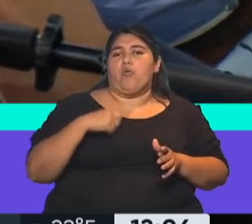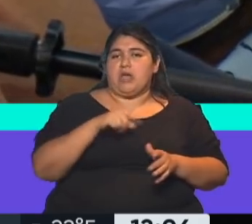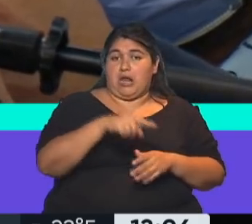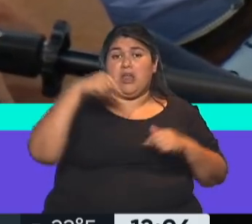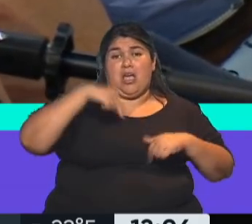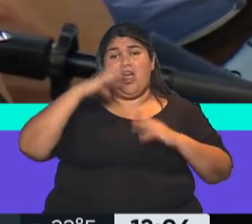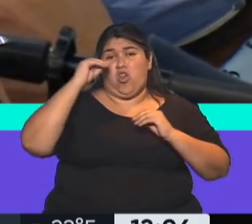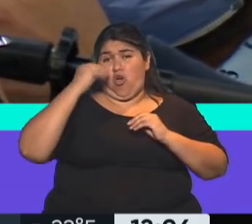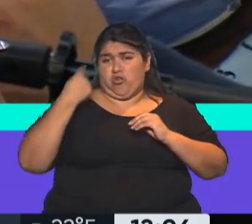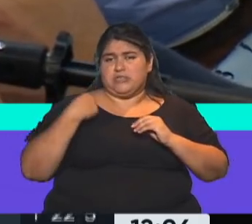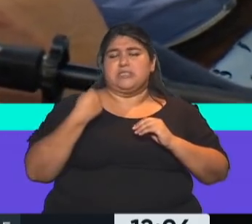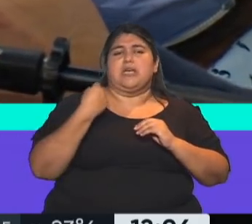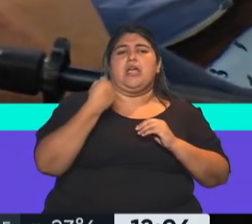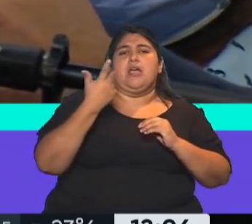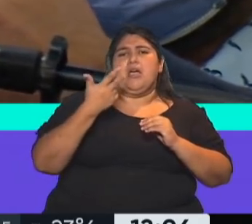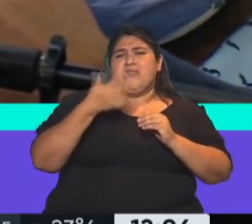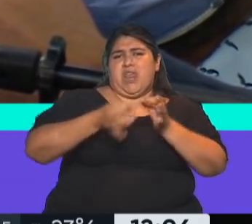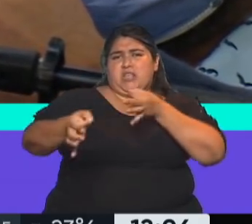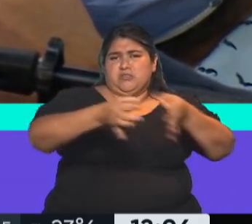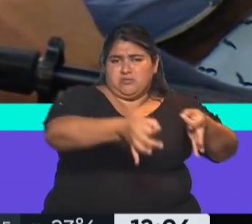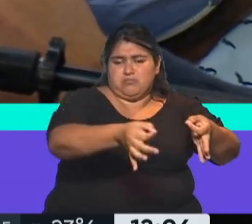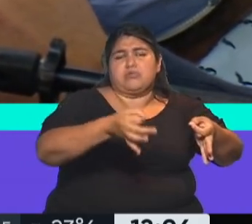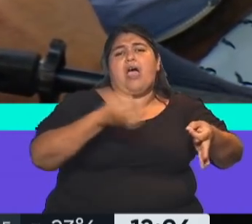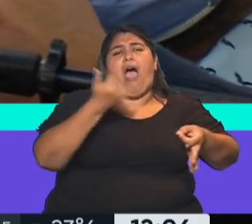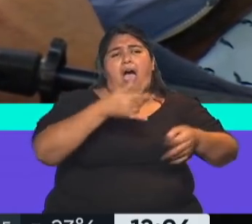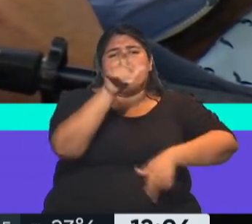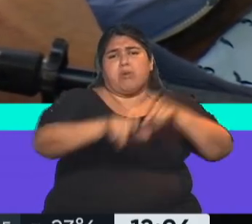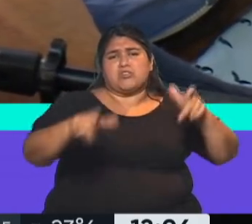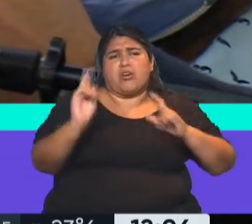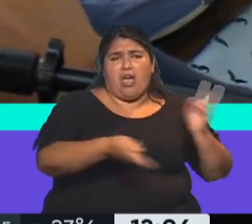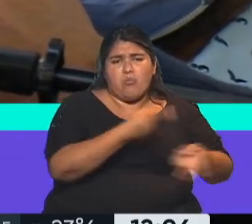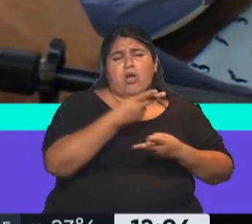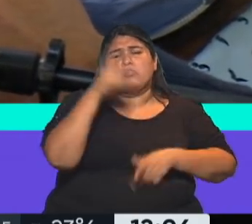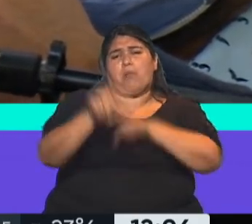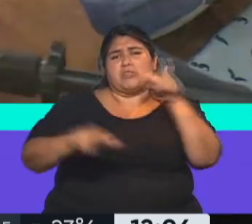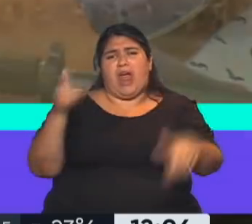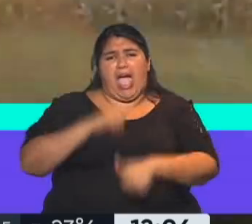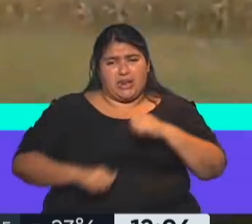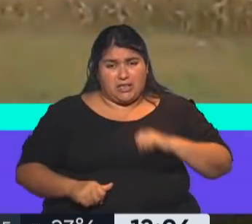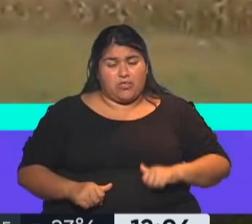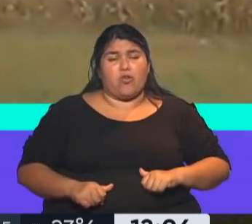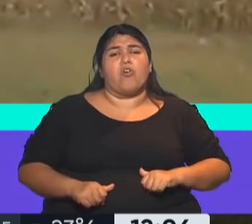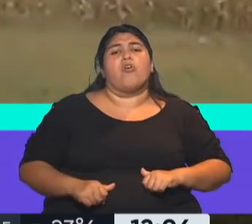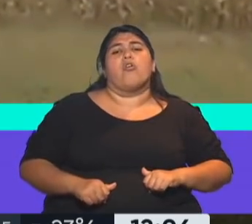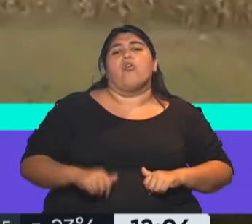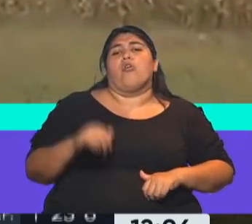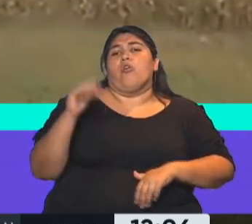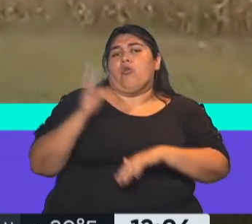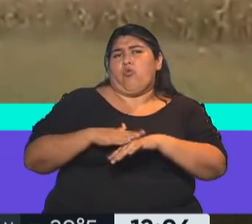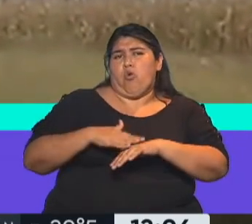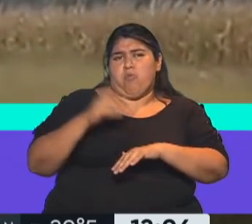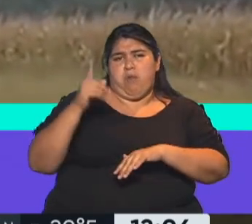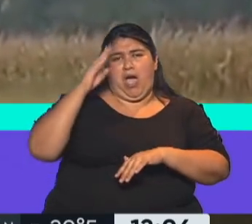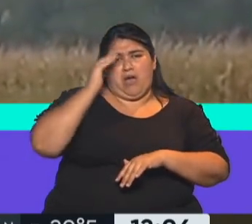atacaron 33 ciudades. Tenemos heridas y muertes, poblaciones ucranianas, población, no militares.